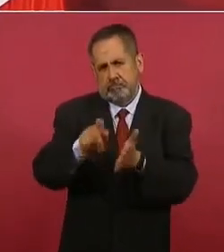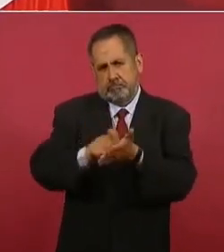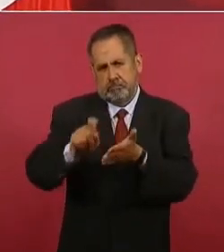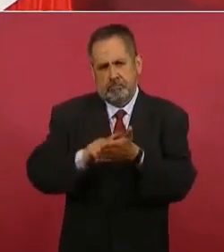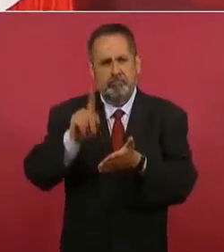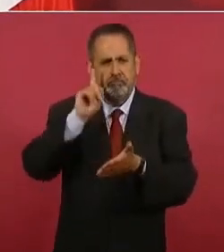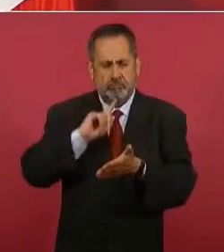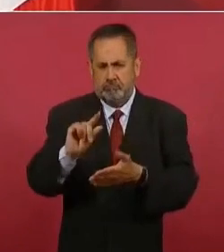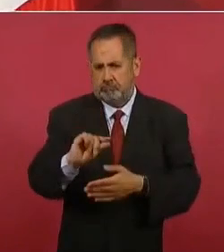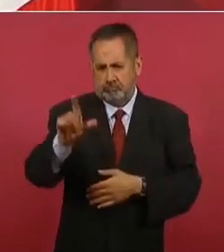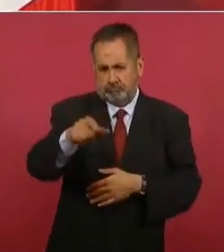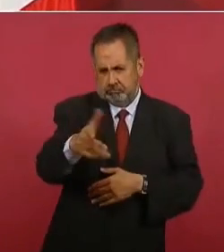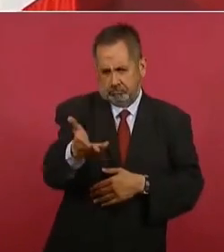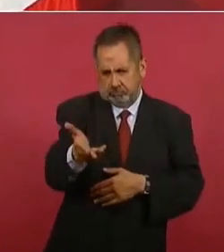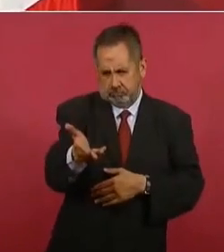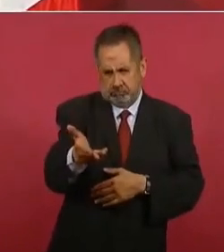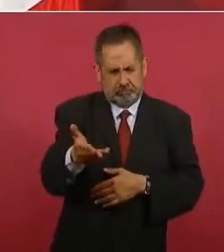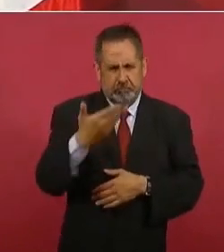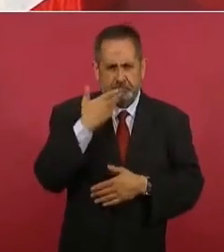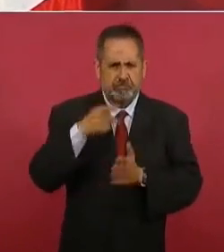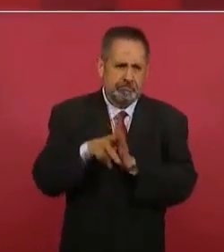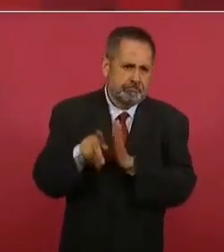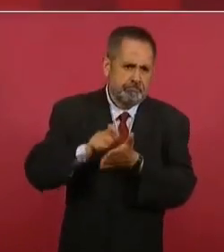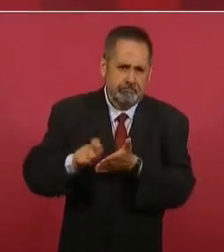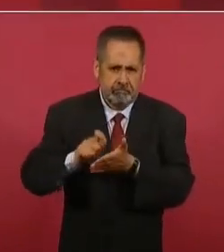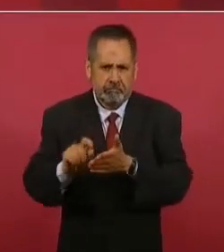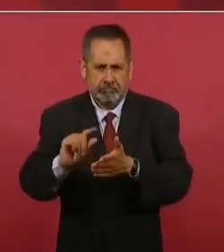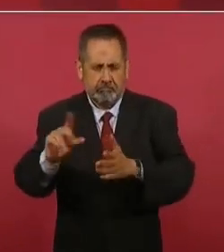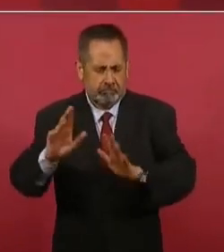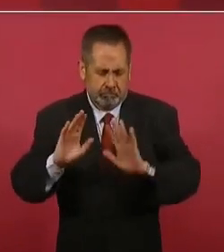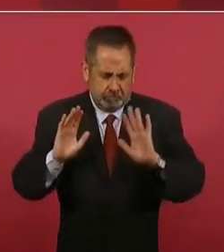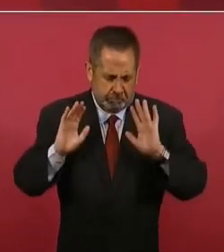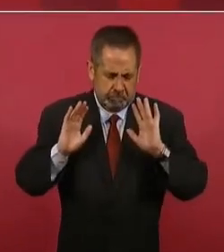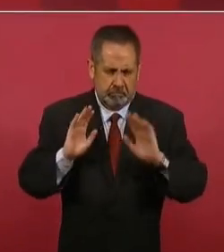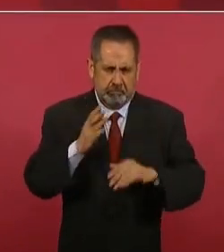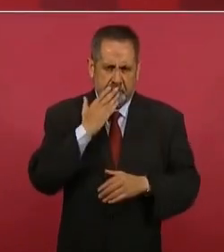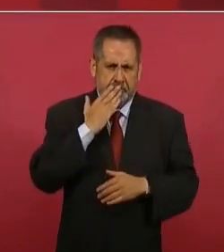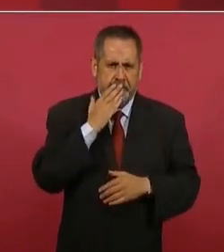mujer extraordinaria, una periodista profesional,